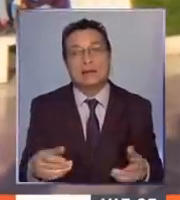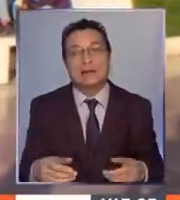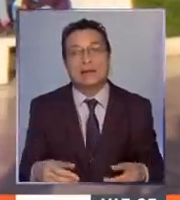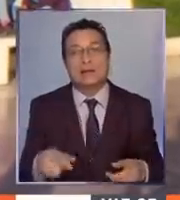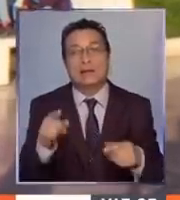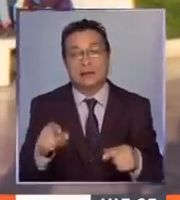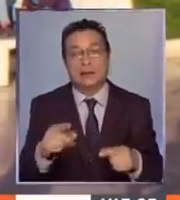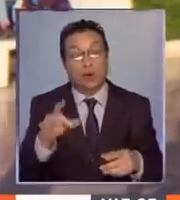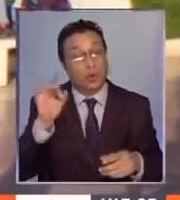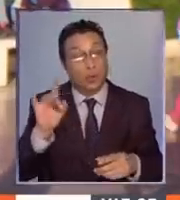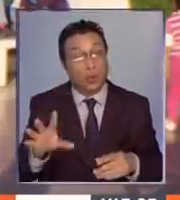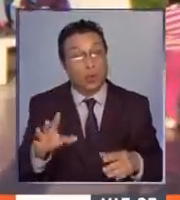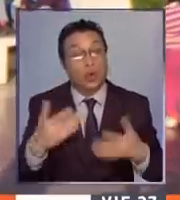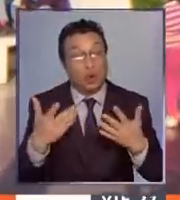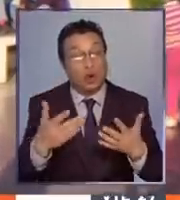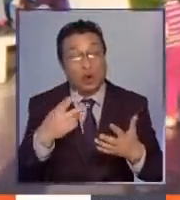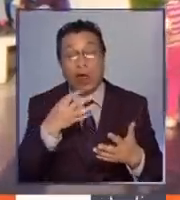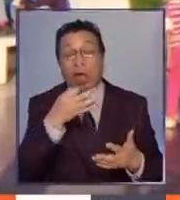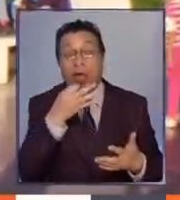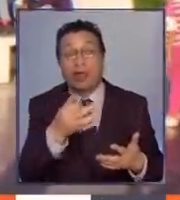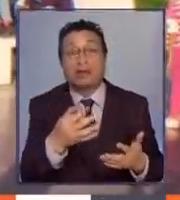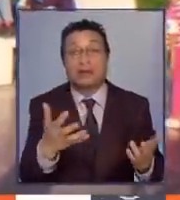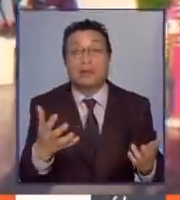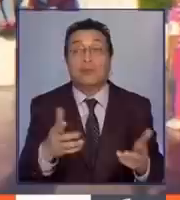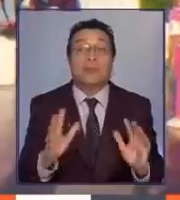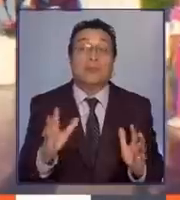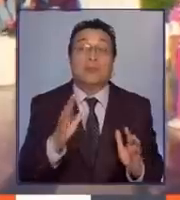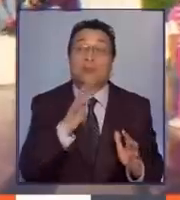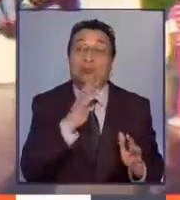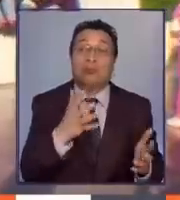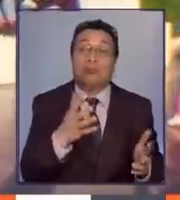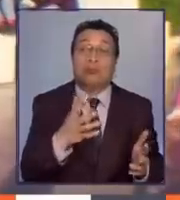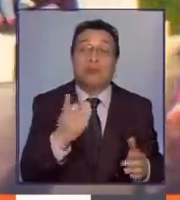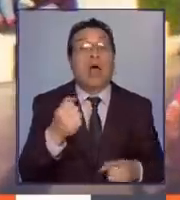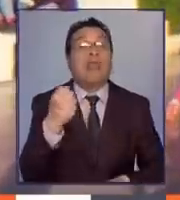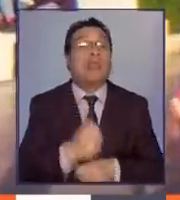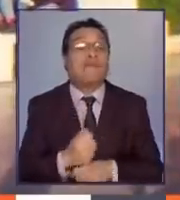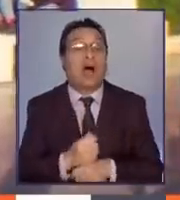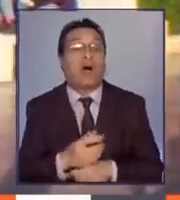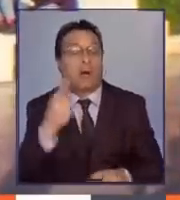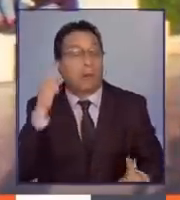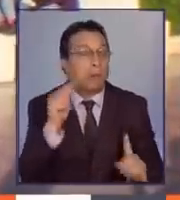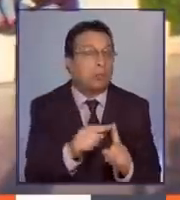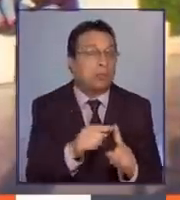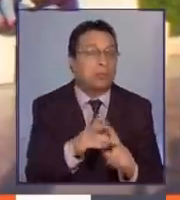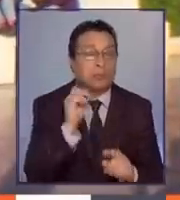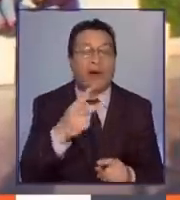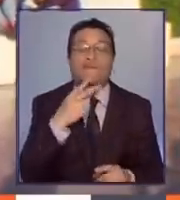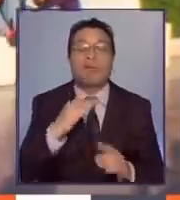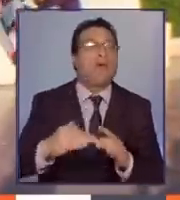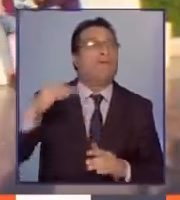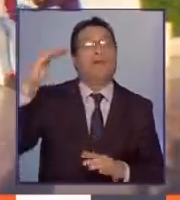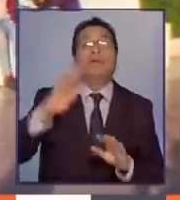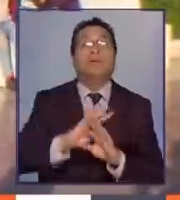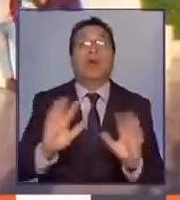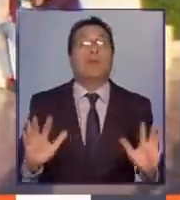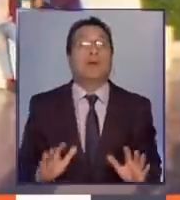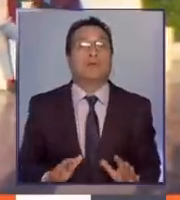y lo único que te dicen es, no sé, o tener un trabajo y ser alguien en la vida por tener un